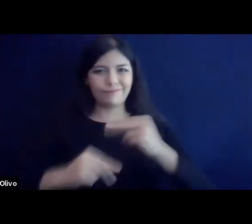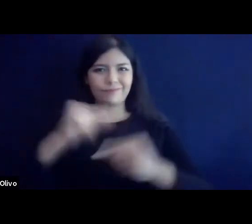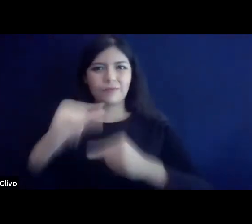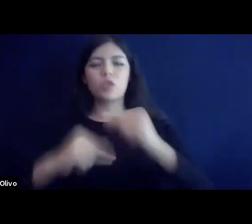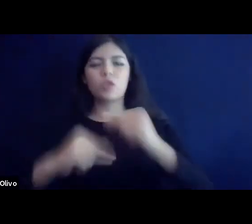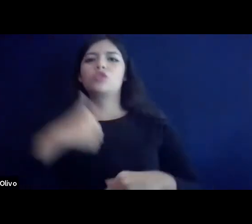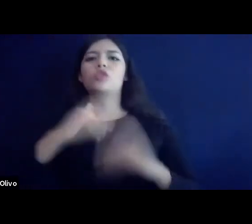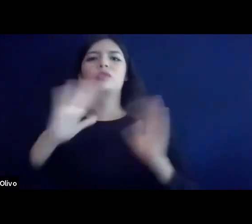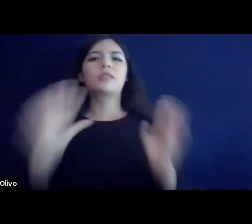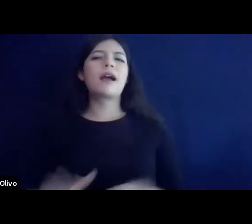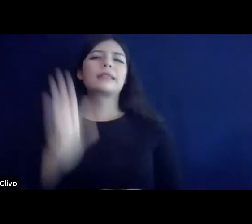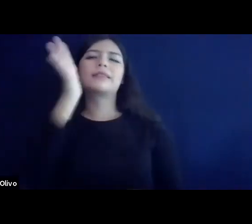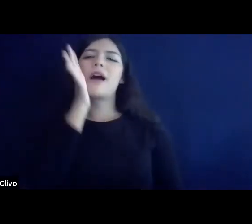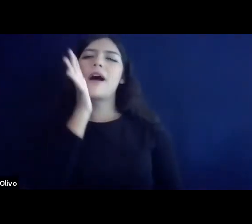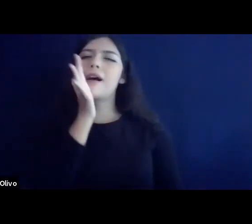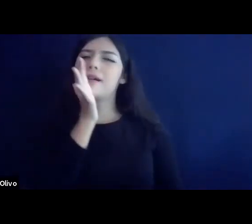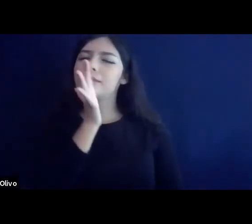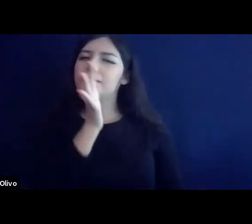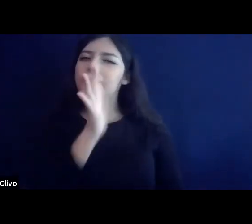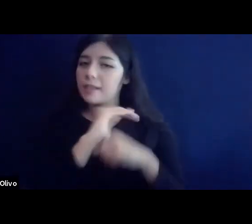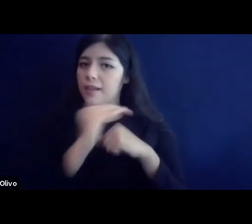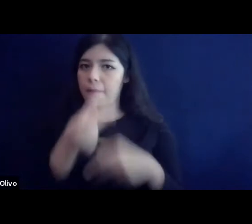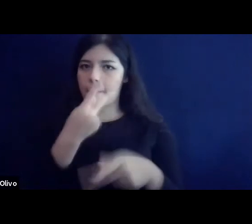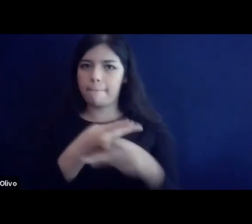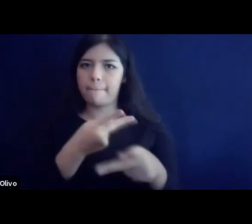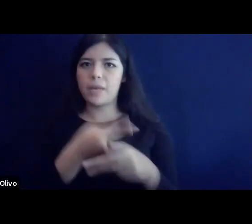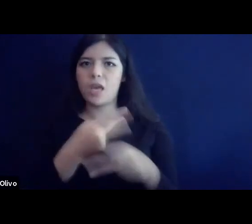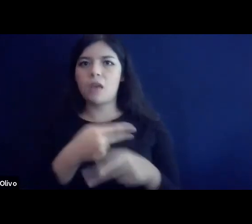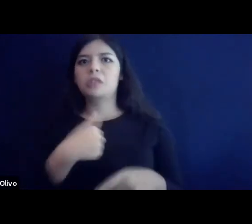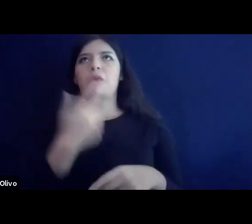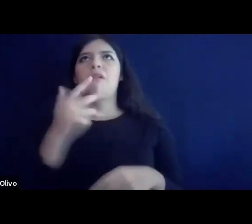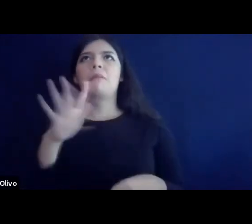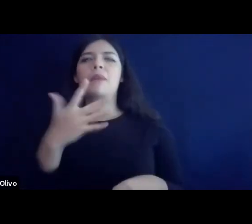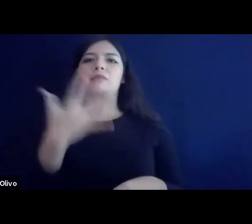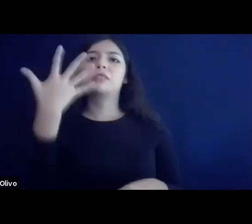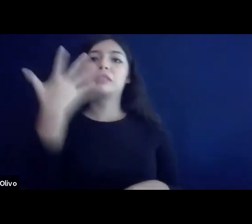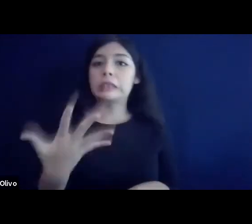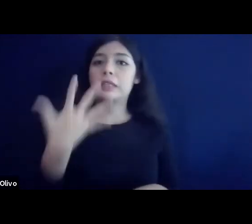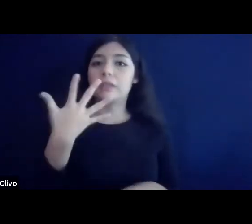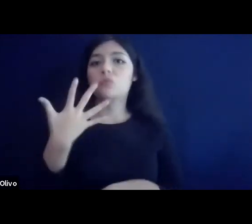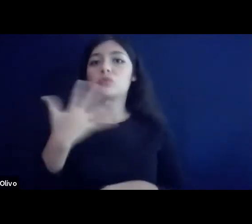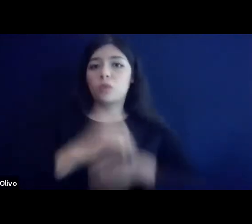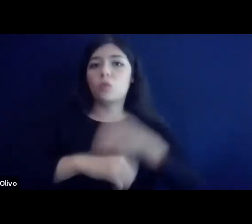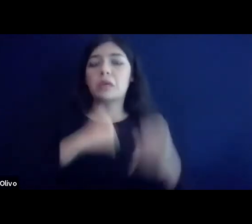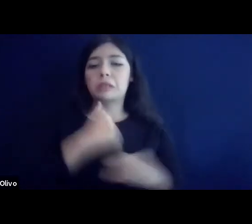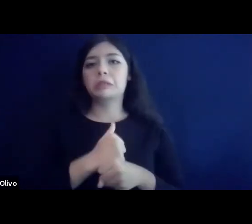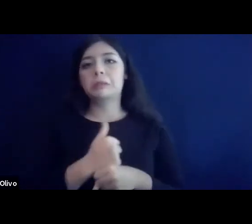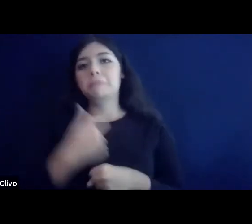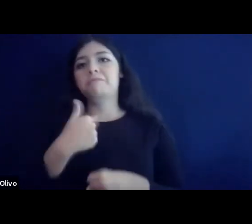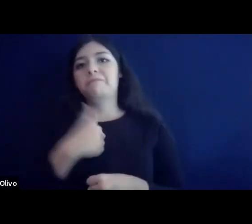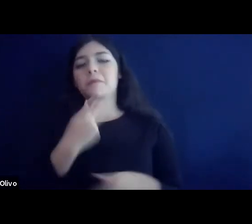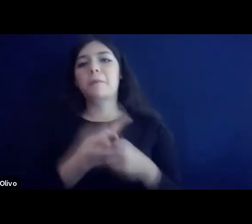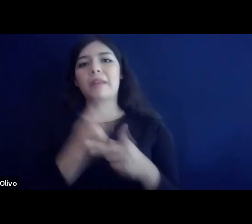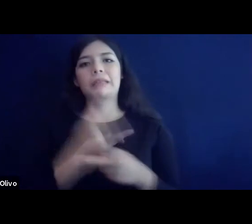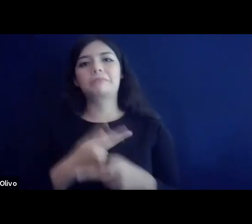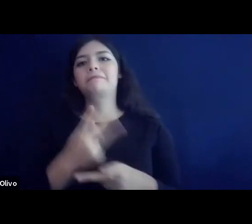puedes tardar a lo mucho 3 años estudiándola, yo me tardé 5 más o menos, porque las cosas fueron